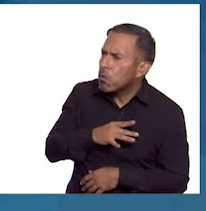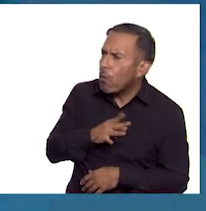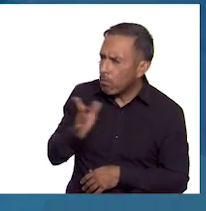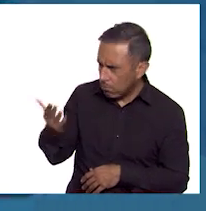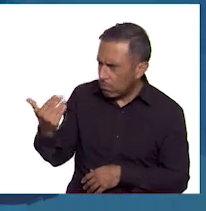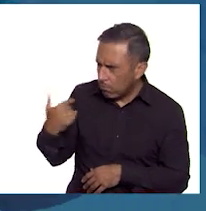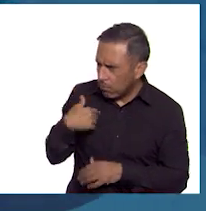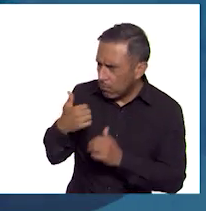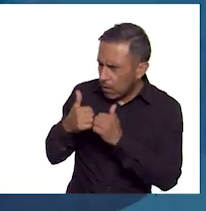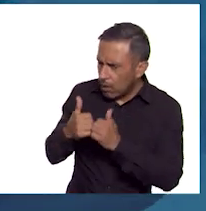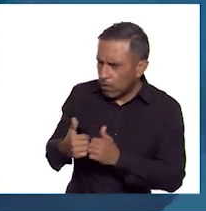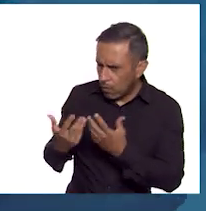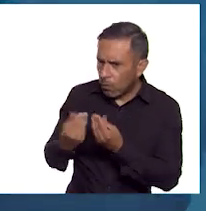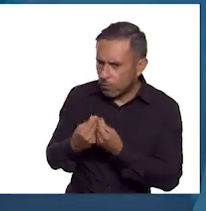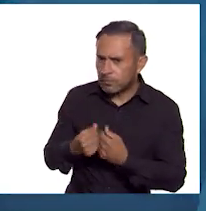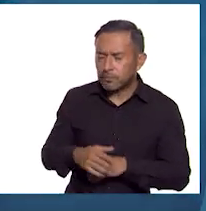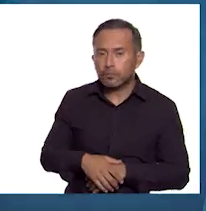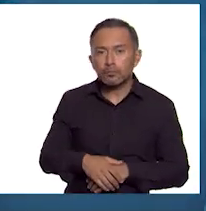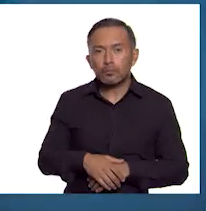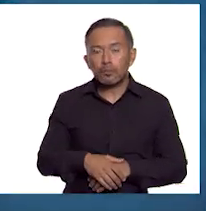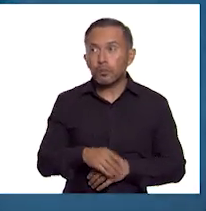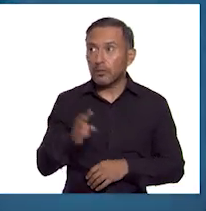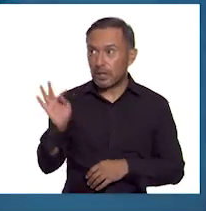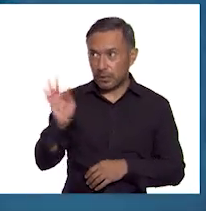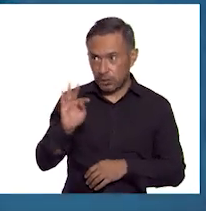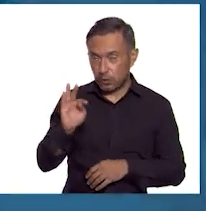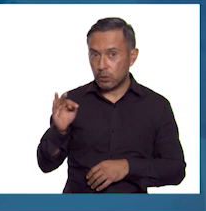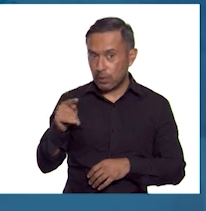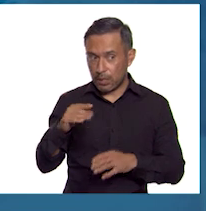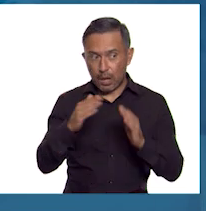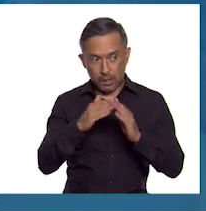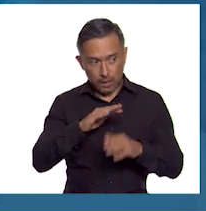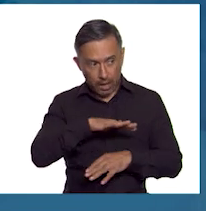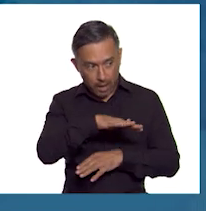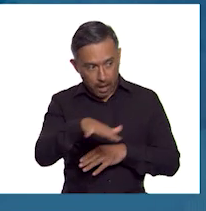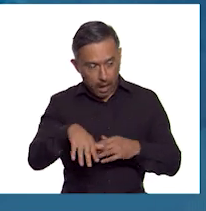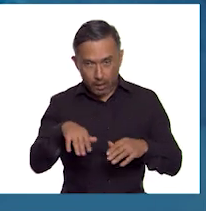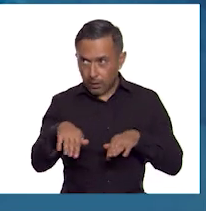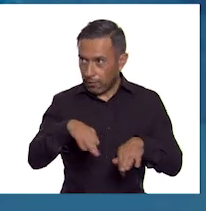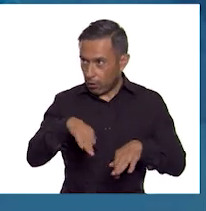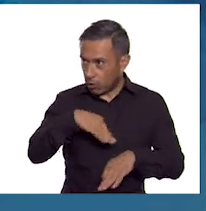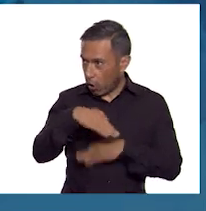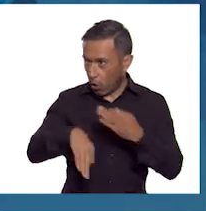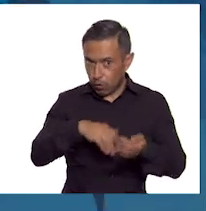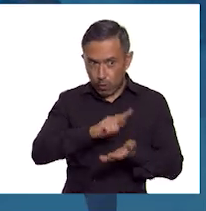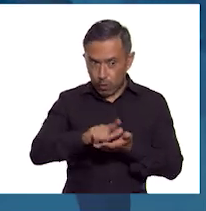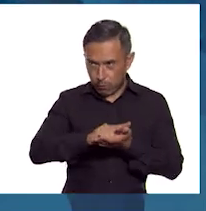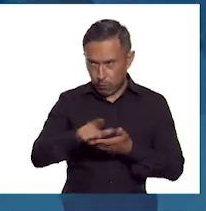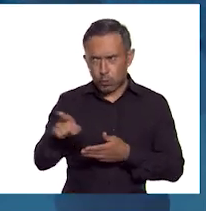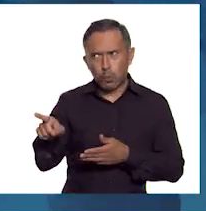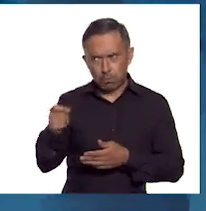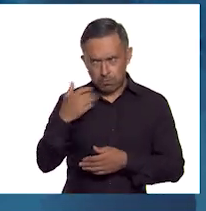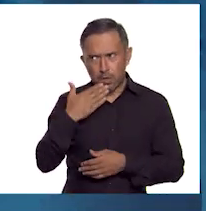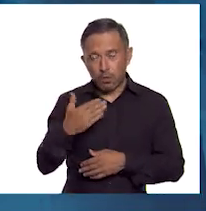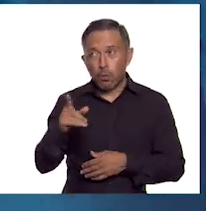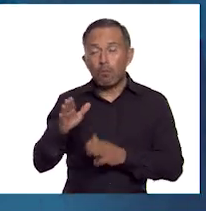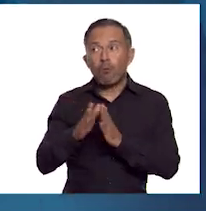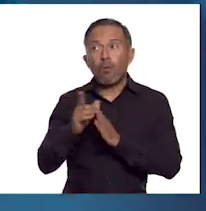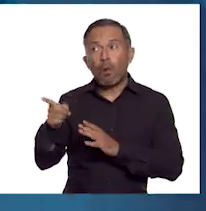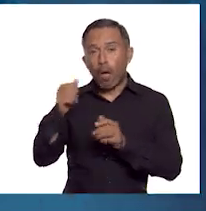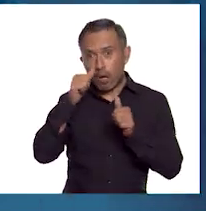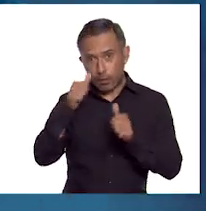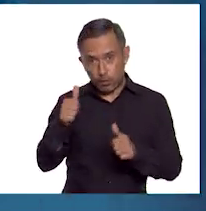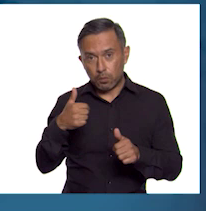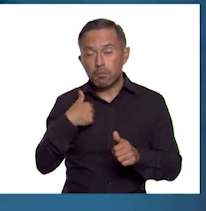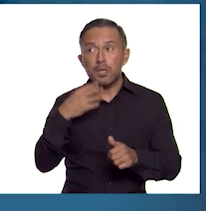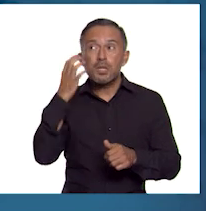conmigo. Si haces satisfactoriamente todo el trabajo de la casa, te irá bien. Tienes que prestar atención y hacer como es debido